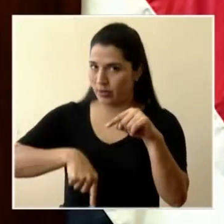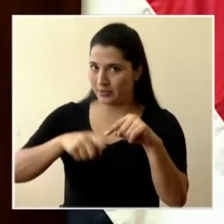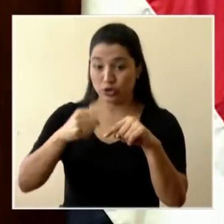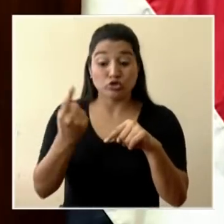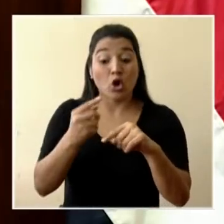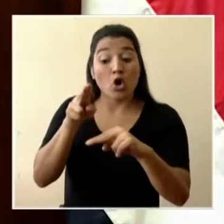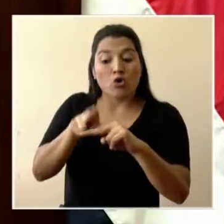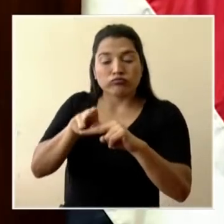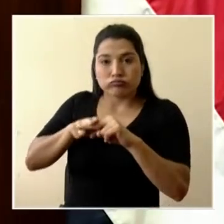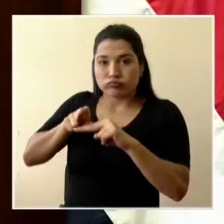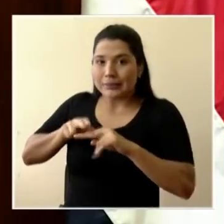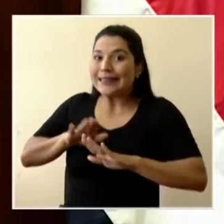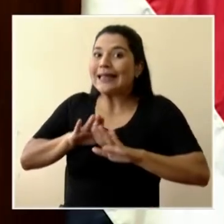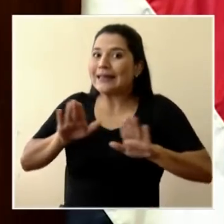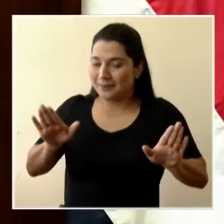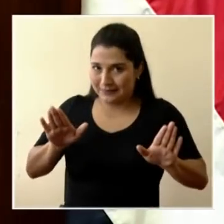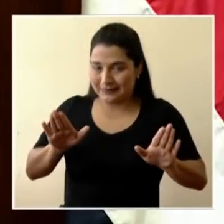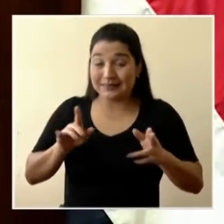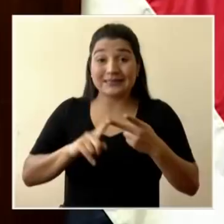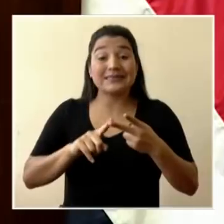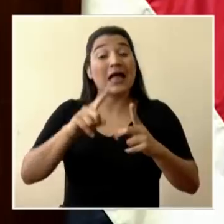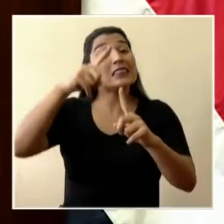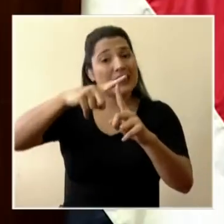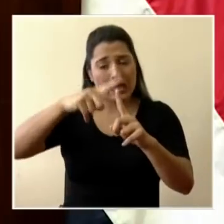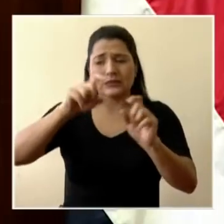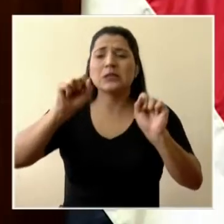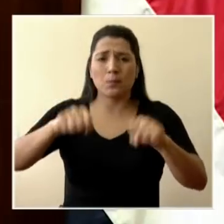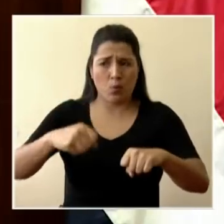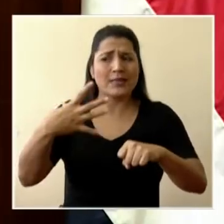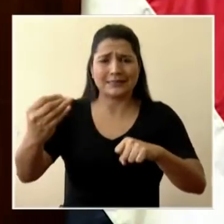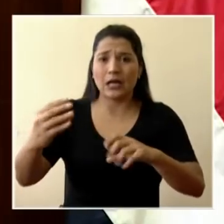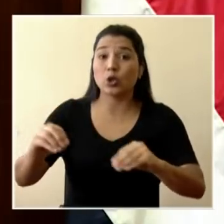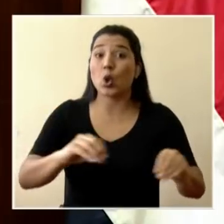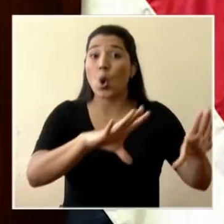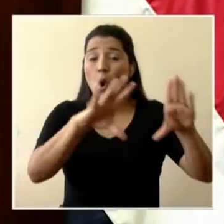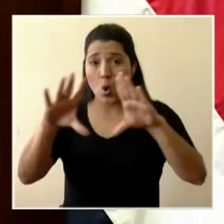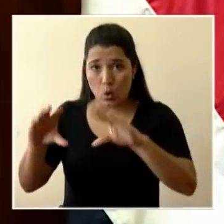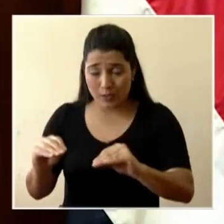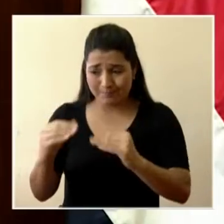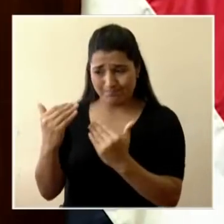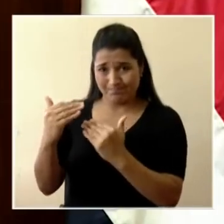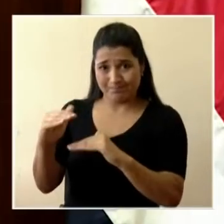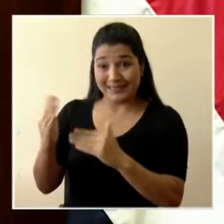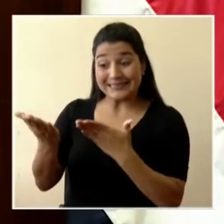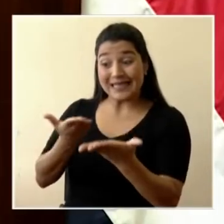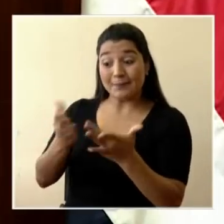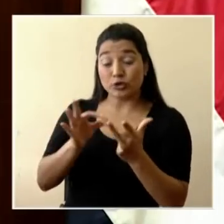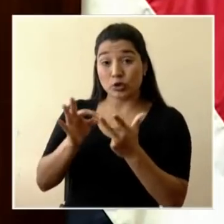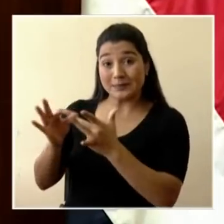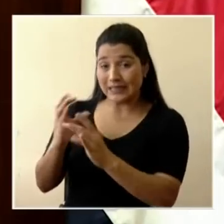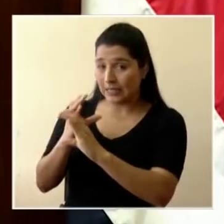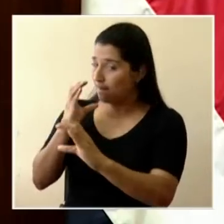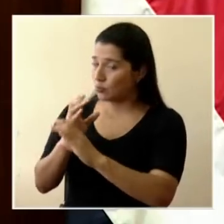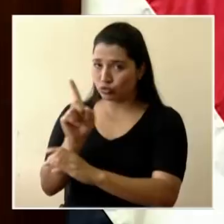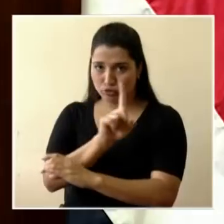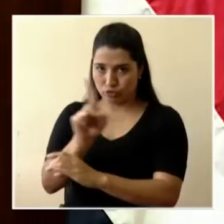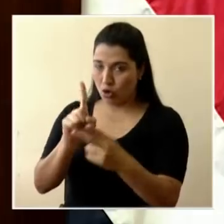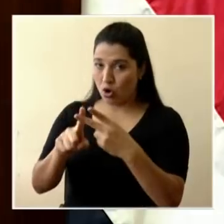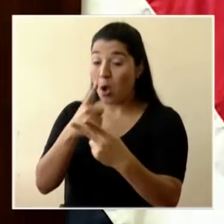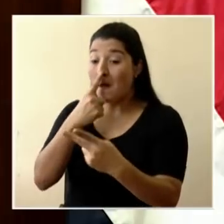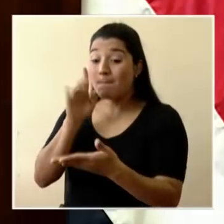taxis circulan 24 horas, queda prohibida la circulación de servicios especiales de autobús, microbuses